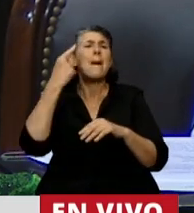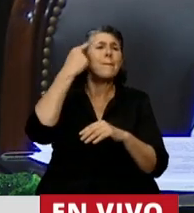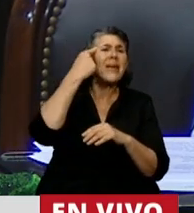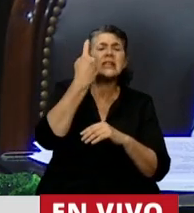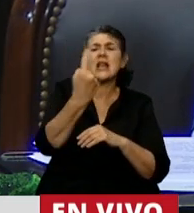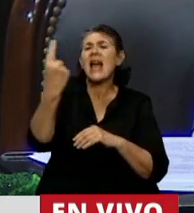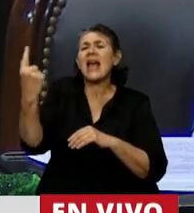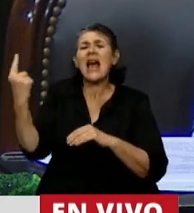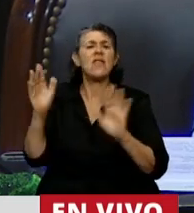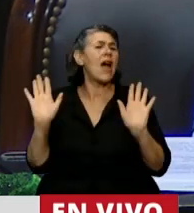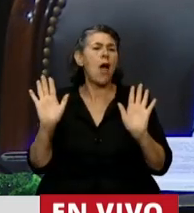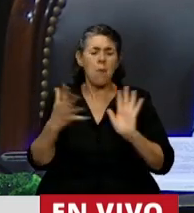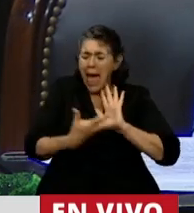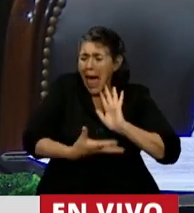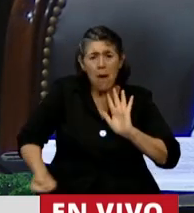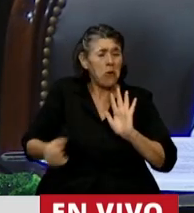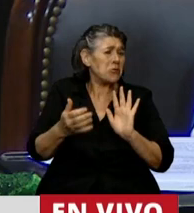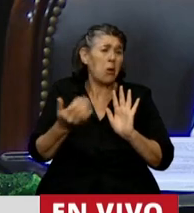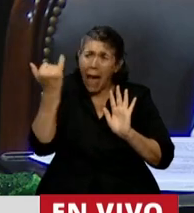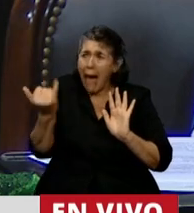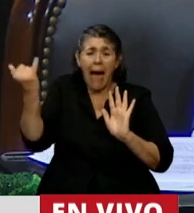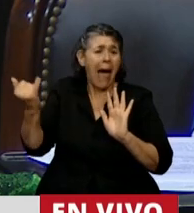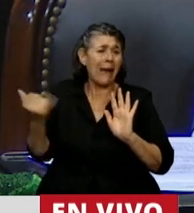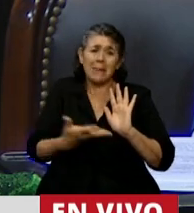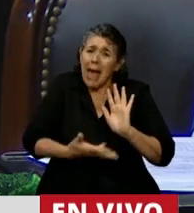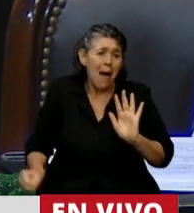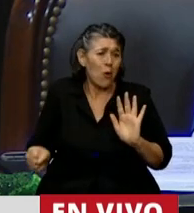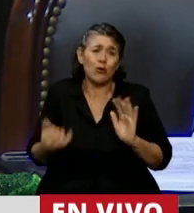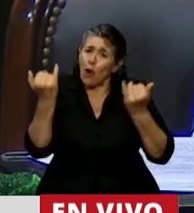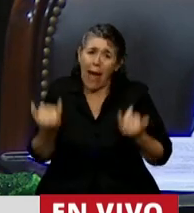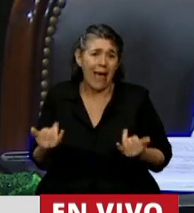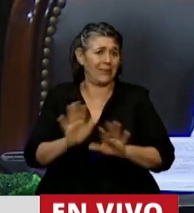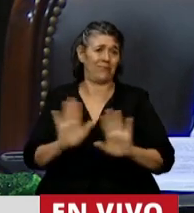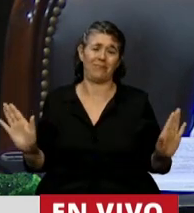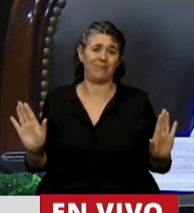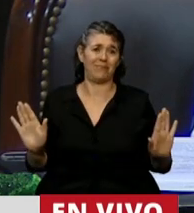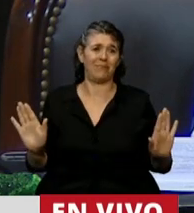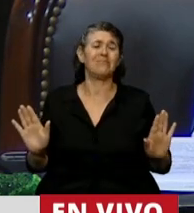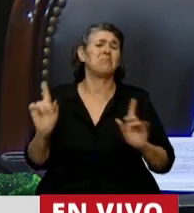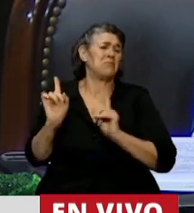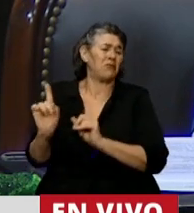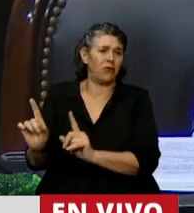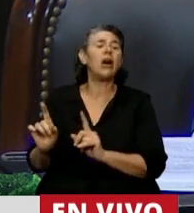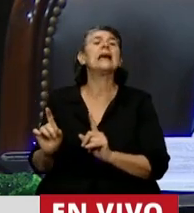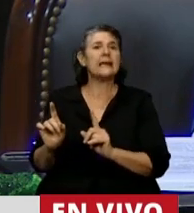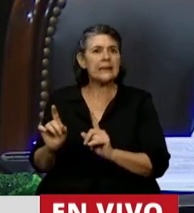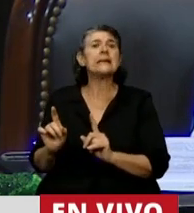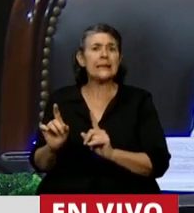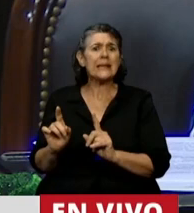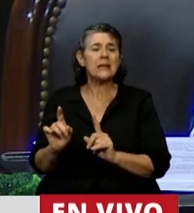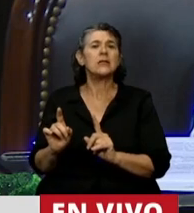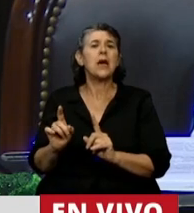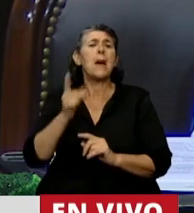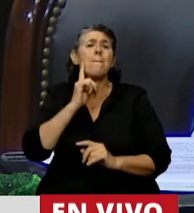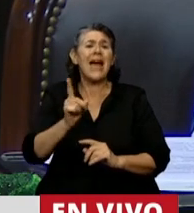el aborto es una realidad, el aborto sucede y que cuesta la vida y la salud de las